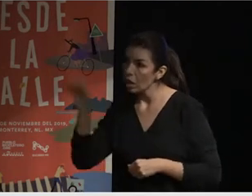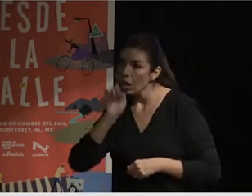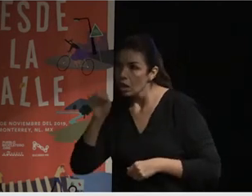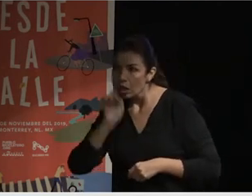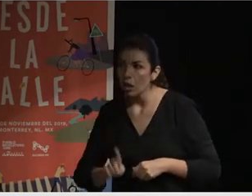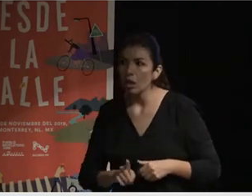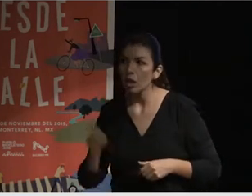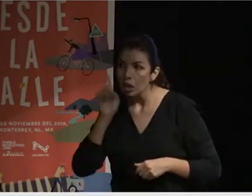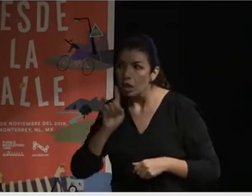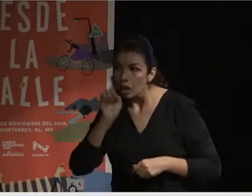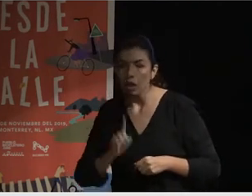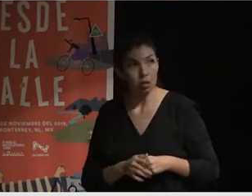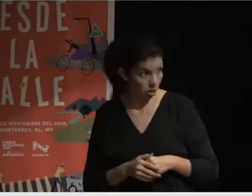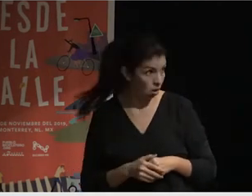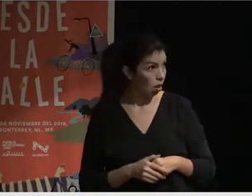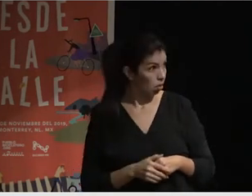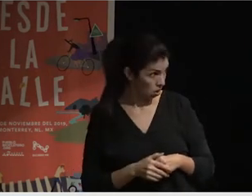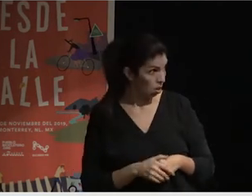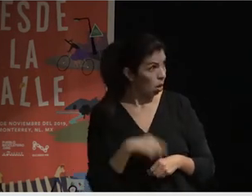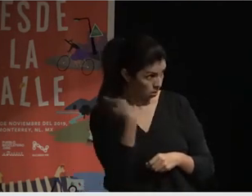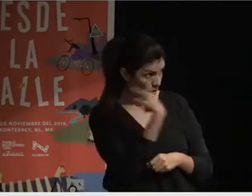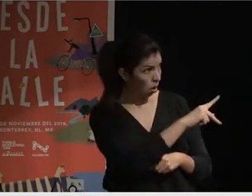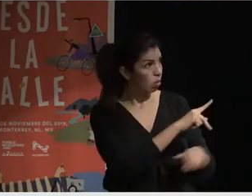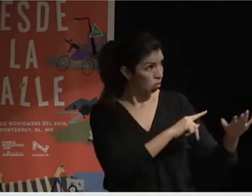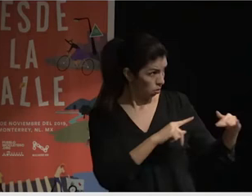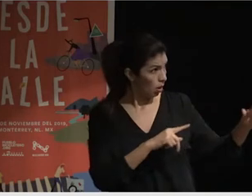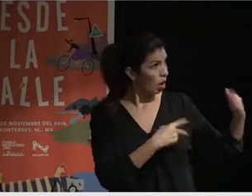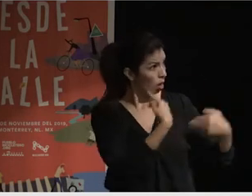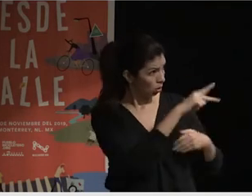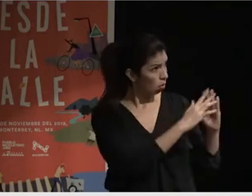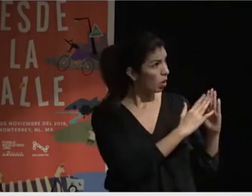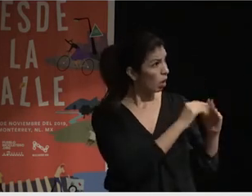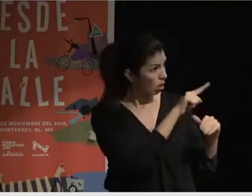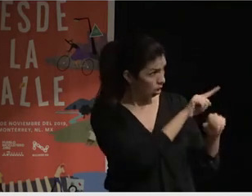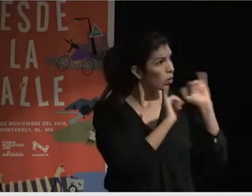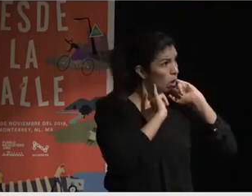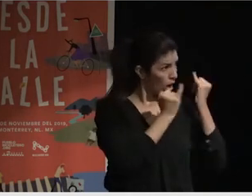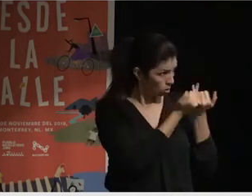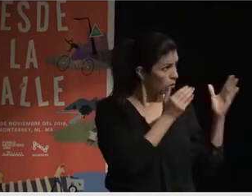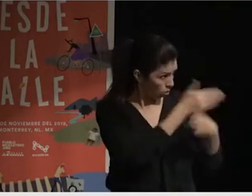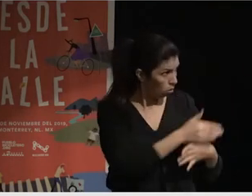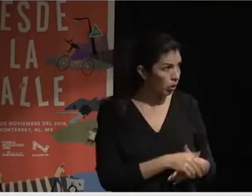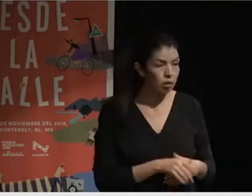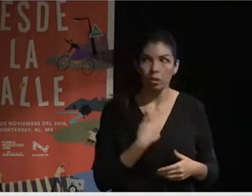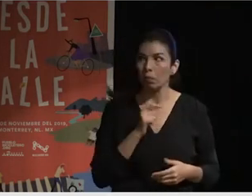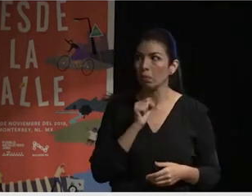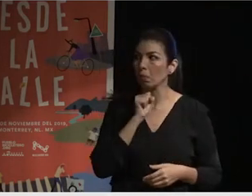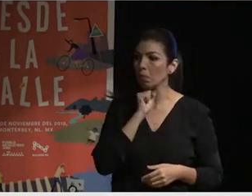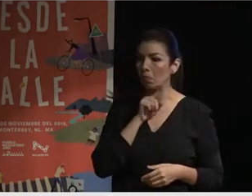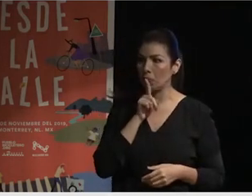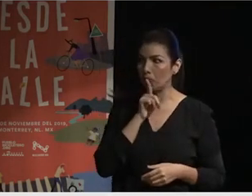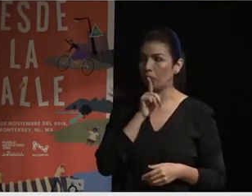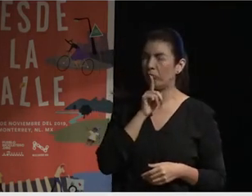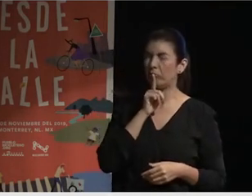voy, ¿verdad? Ya no me las pierdo, porque pues sí. Pero esa es la primera pregunta, ¿no? Que creo que tendríamos que estar haciendo hoy